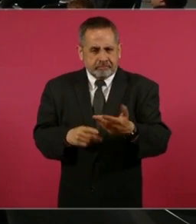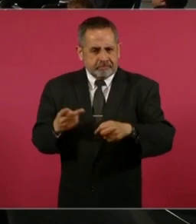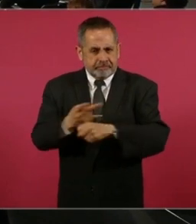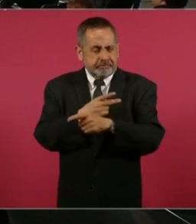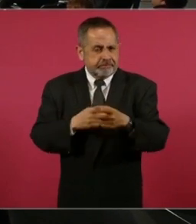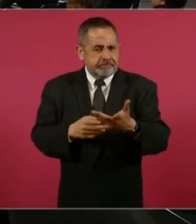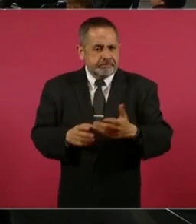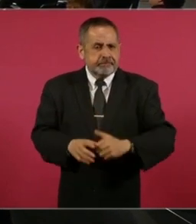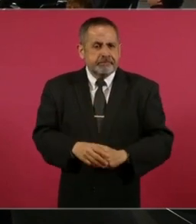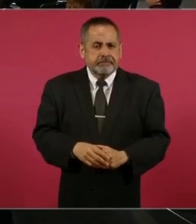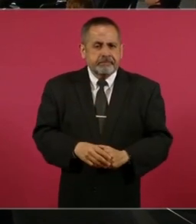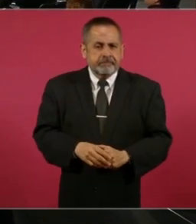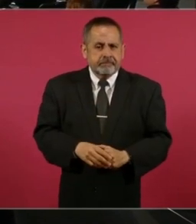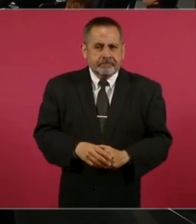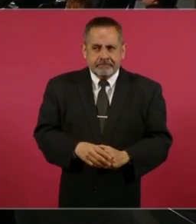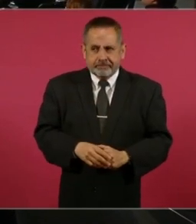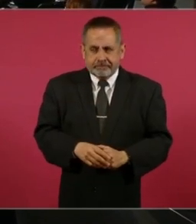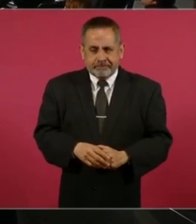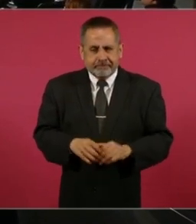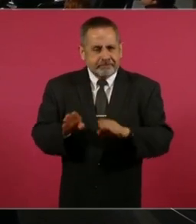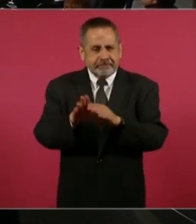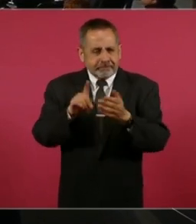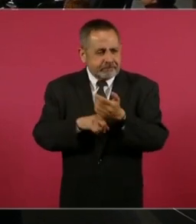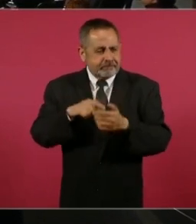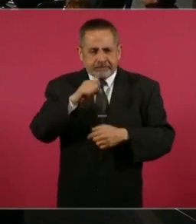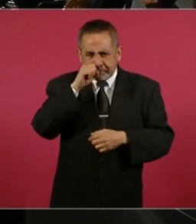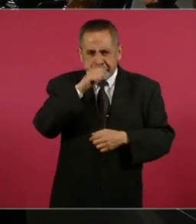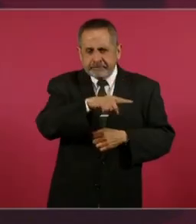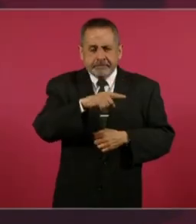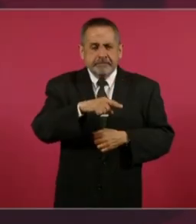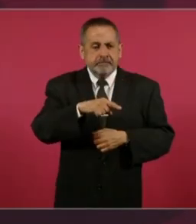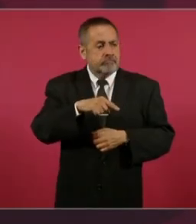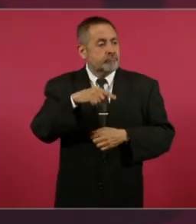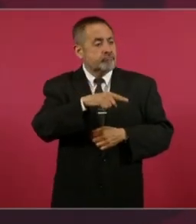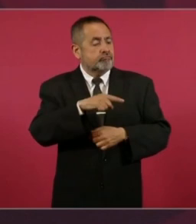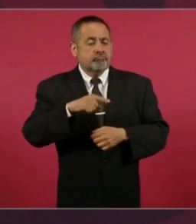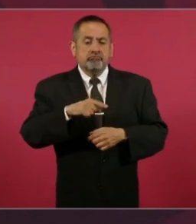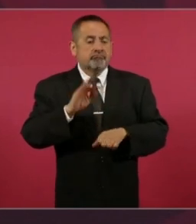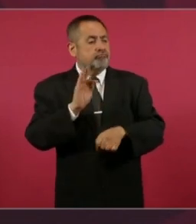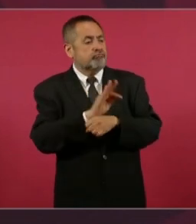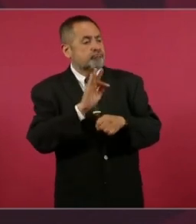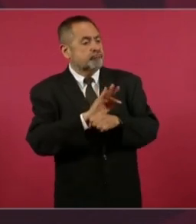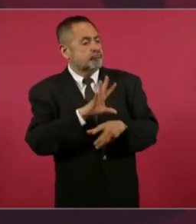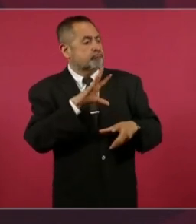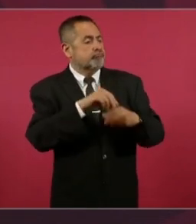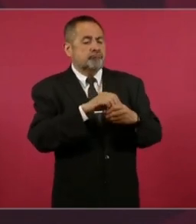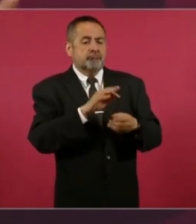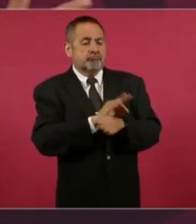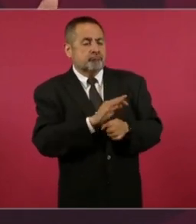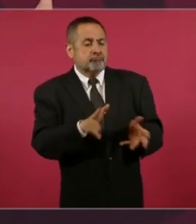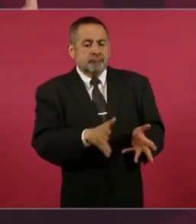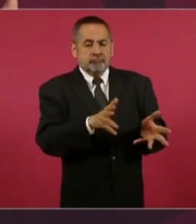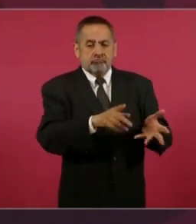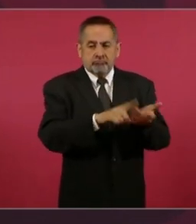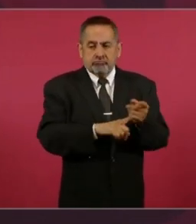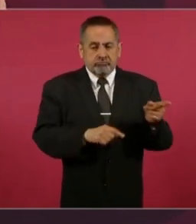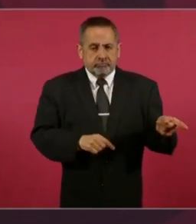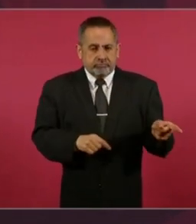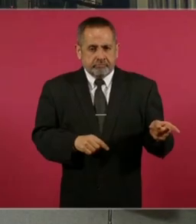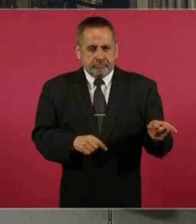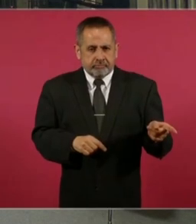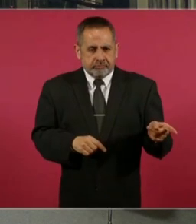quién la promovió pues ellos mismos los potentados esto surge del